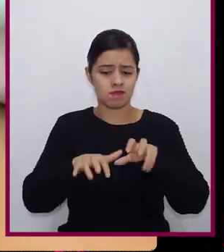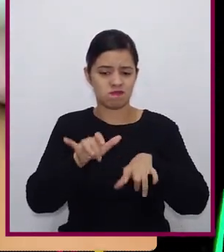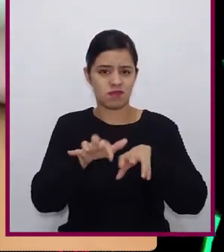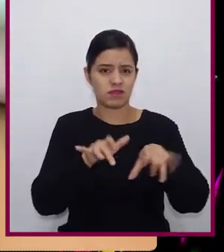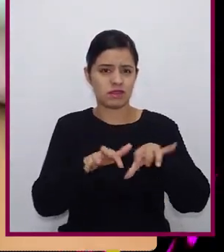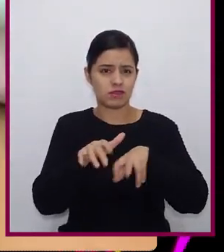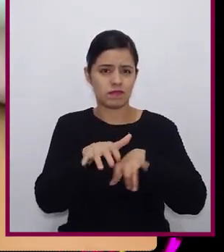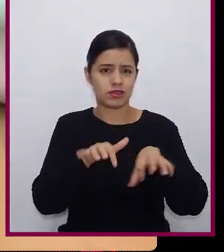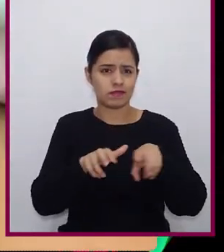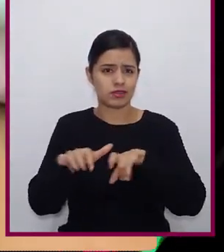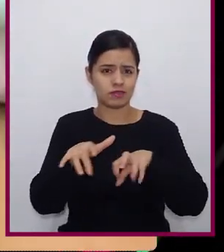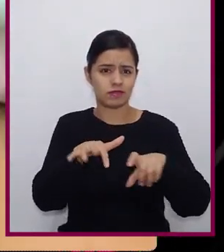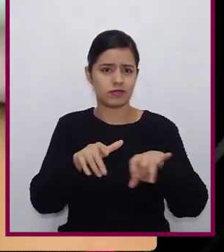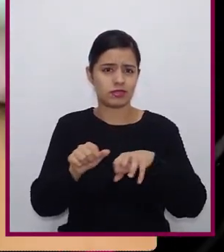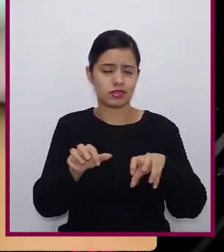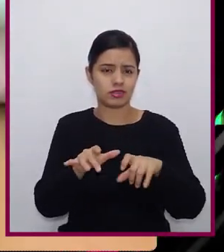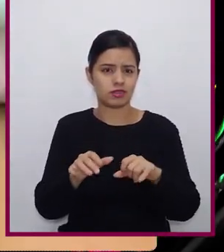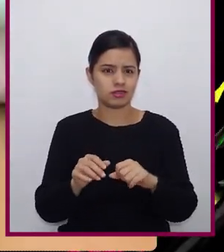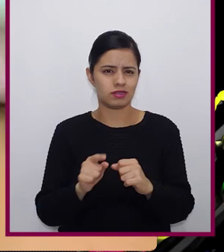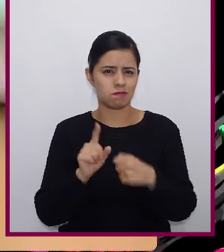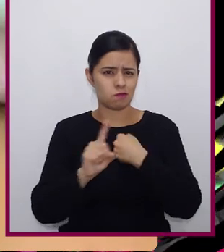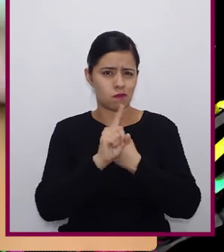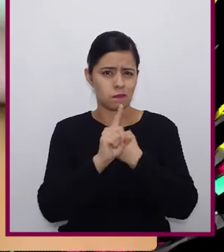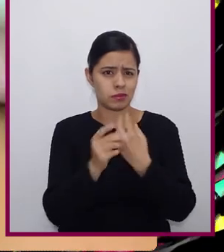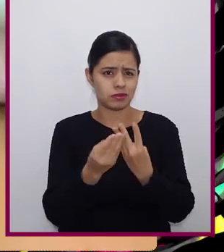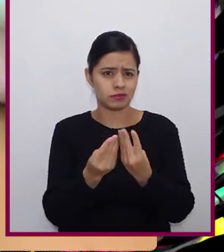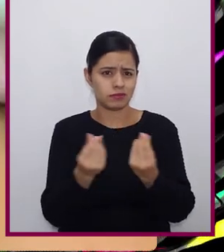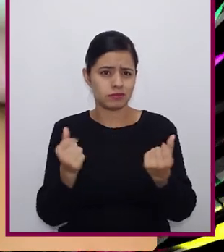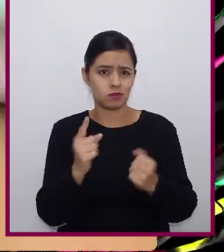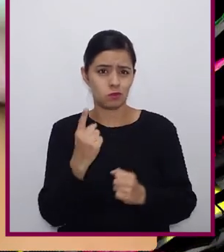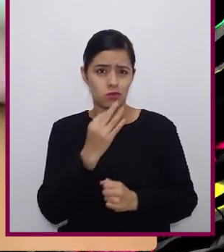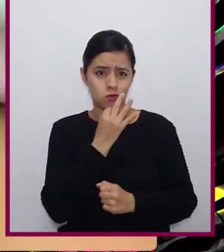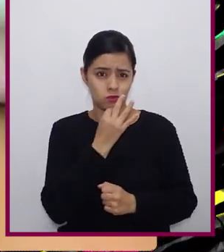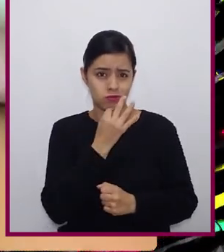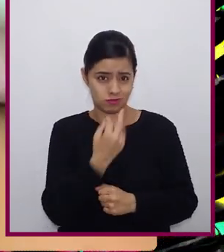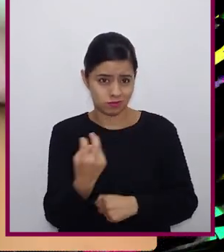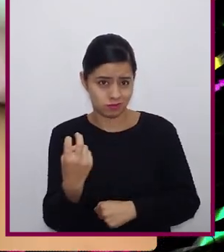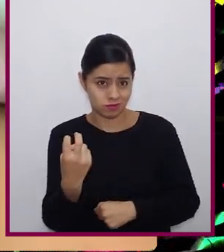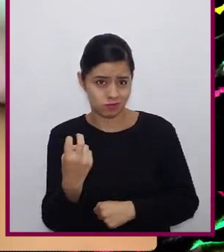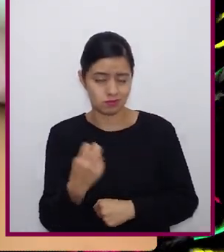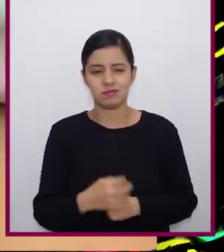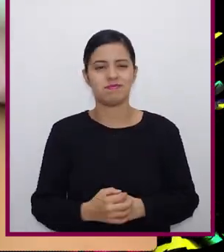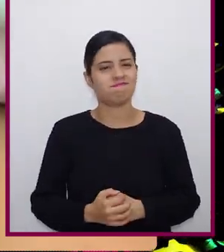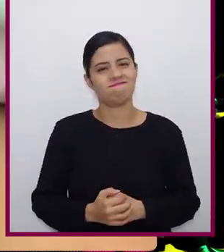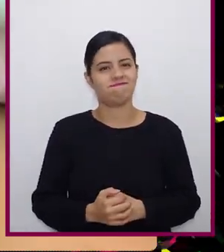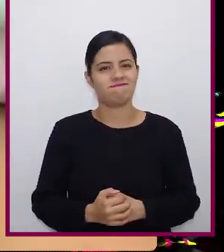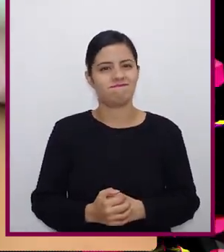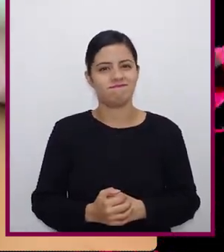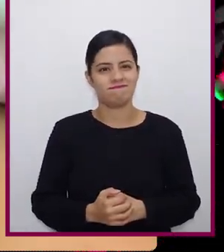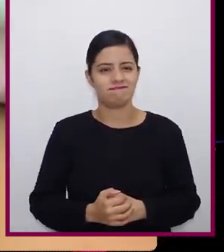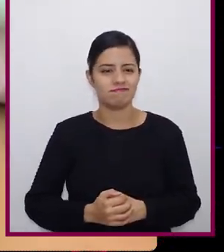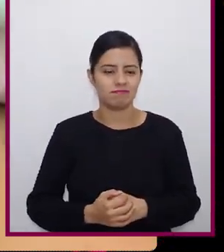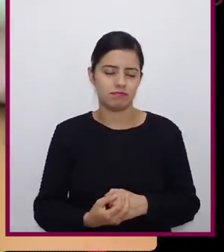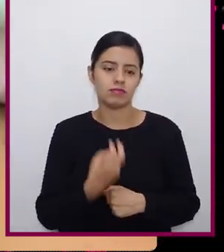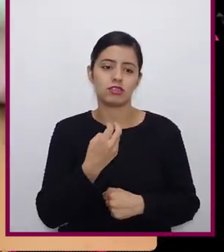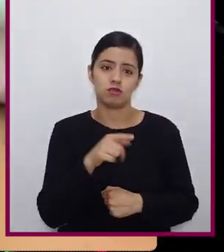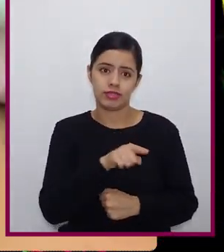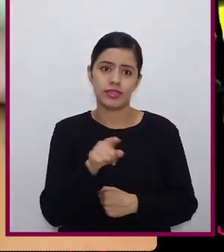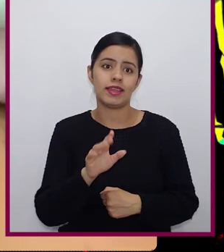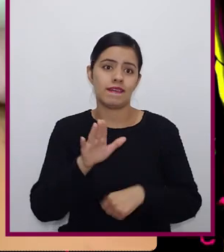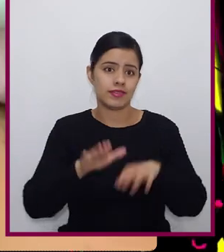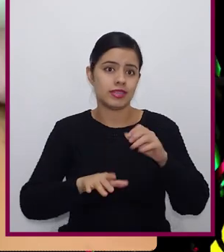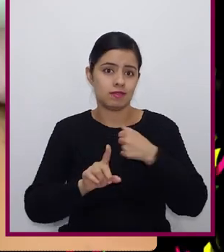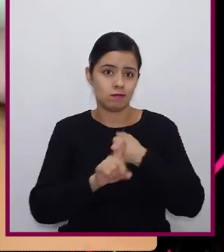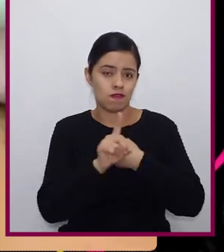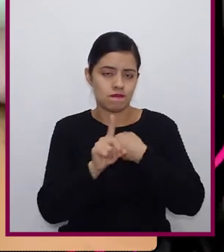demasiadas cosas a la vez y resuelves problemas en un minuto. A veces no es así, y debemos enfrentarnos a